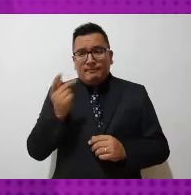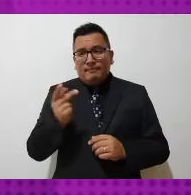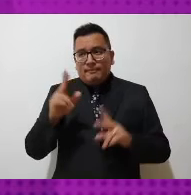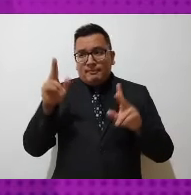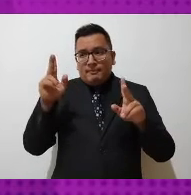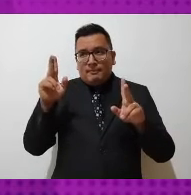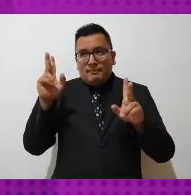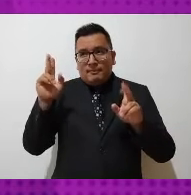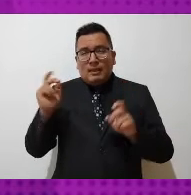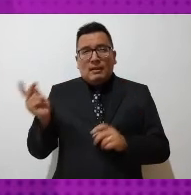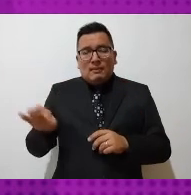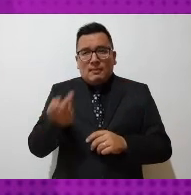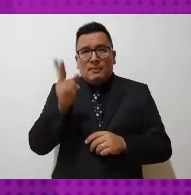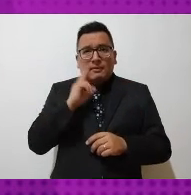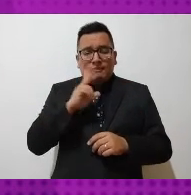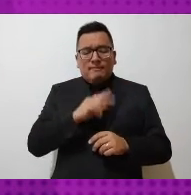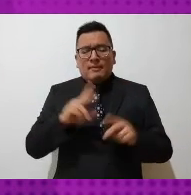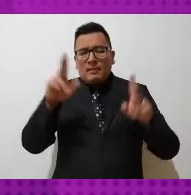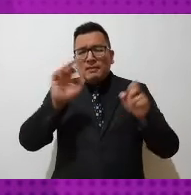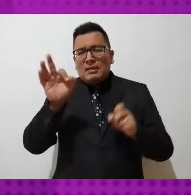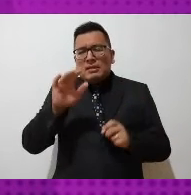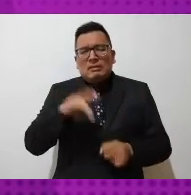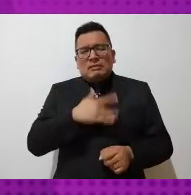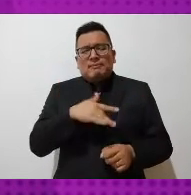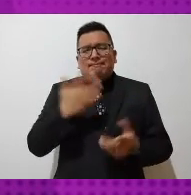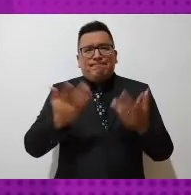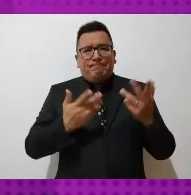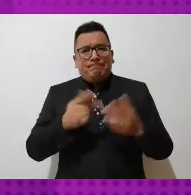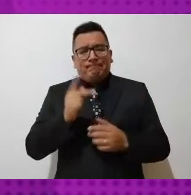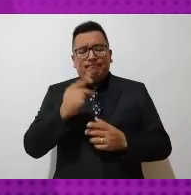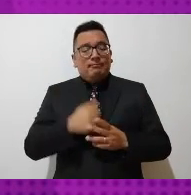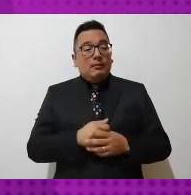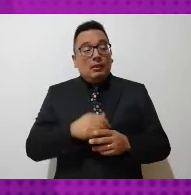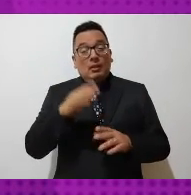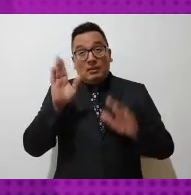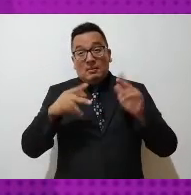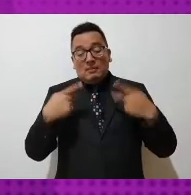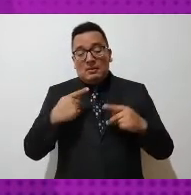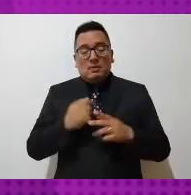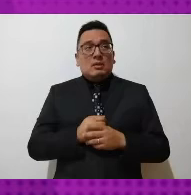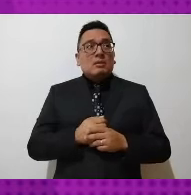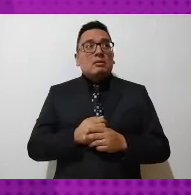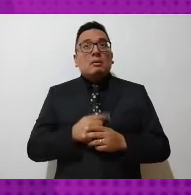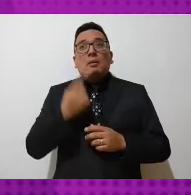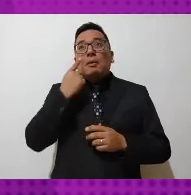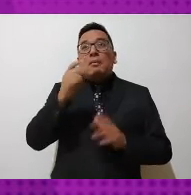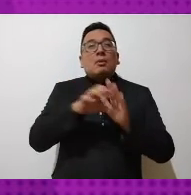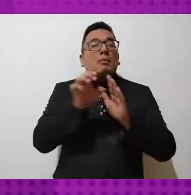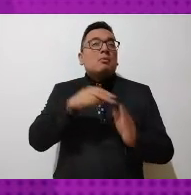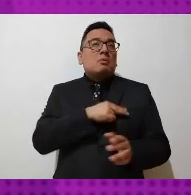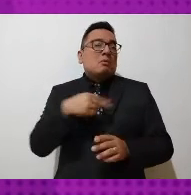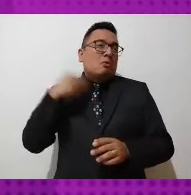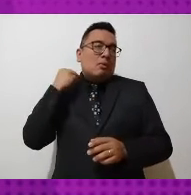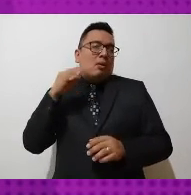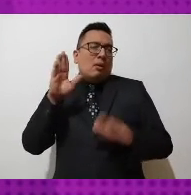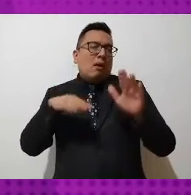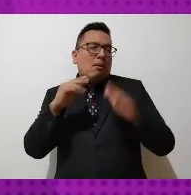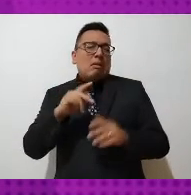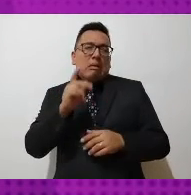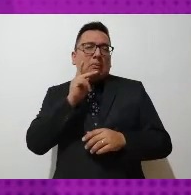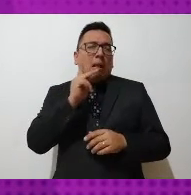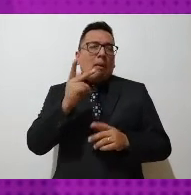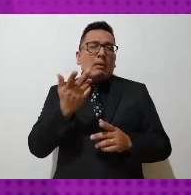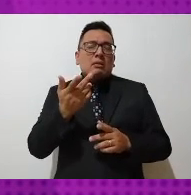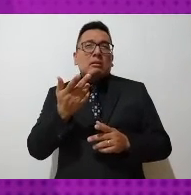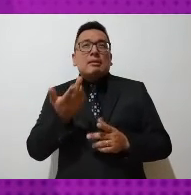teórico, pero para la gente que nos escucha, a veces hay muchos términos, sobre todo cuando somos abogados, tenemos muchos términos